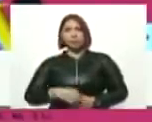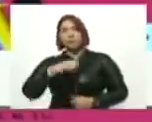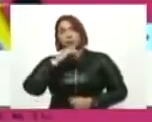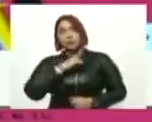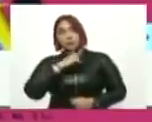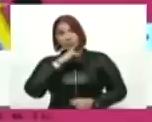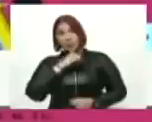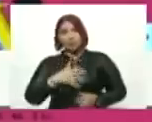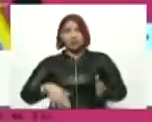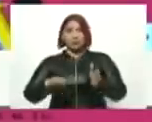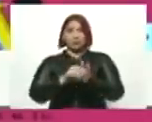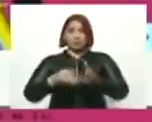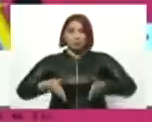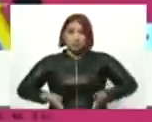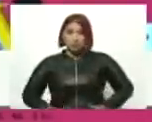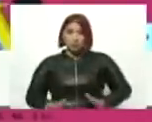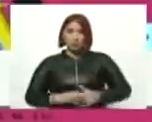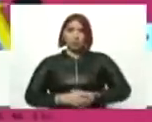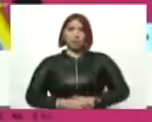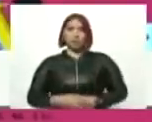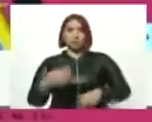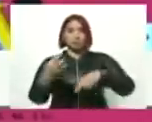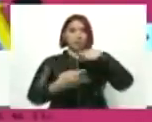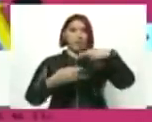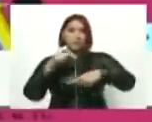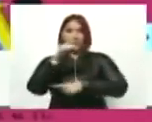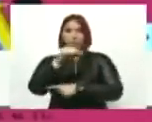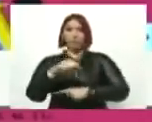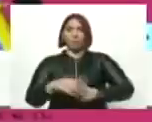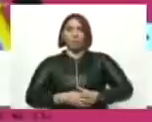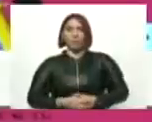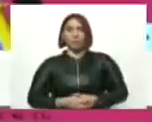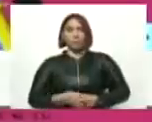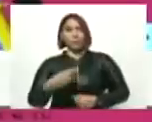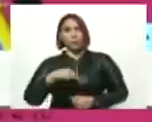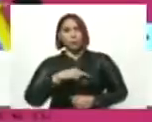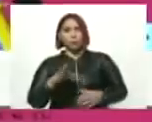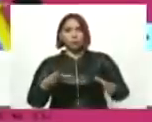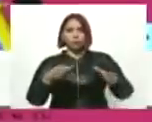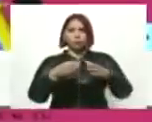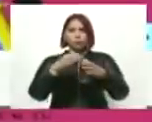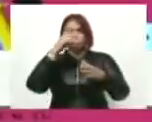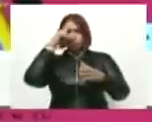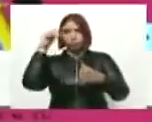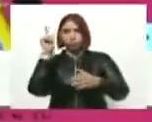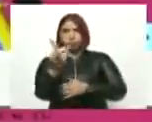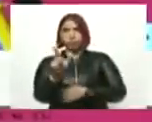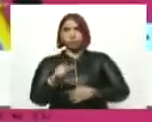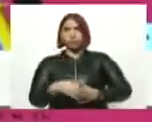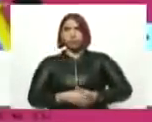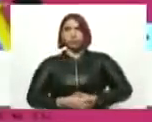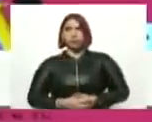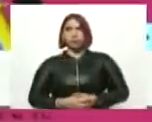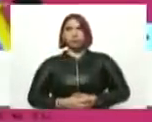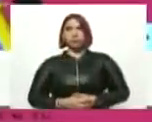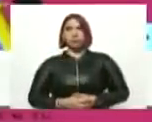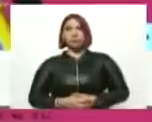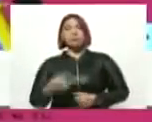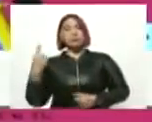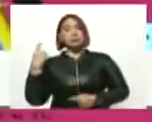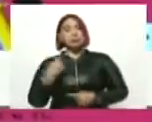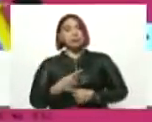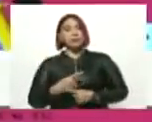Resistir, renacer, revolucionar. Nuestro partido, el Partido Socialista Unido de Venezuela, tiene que